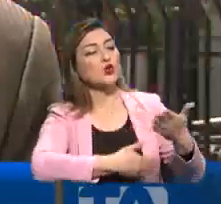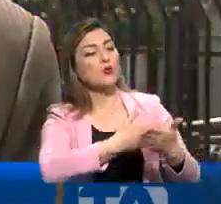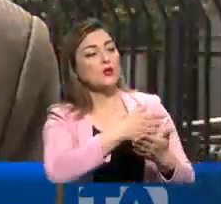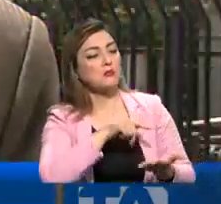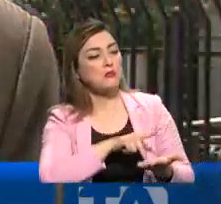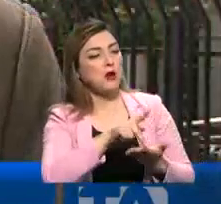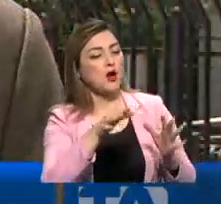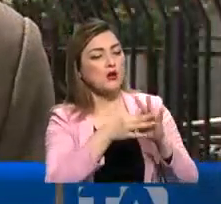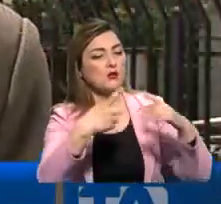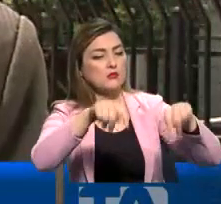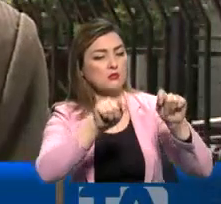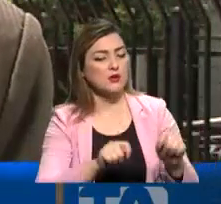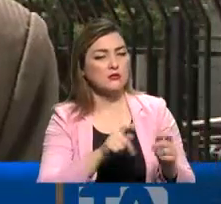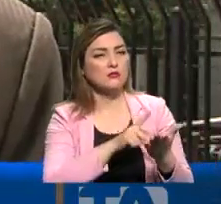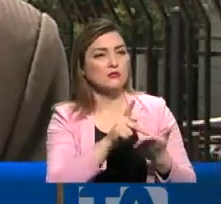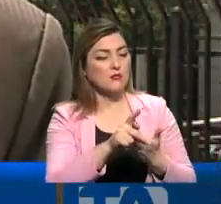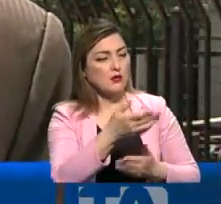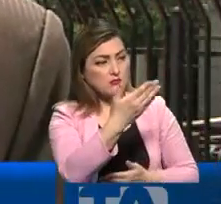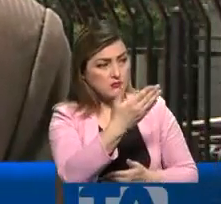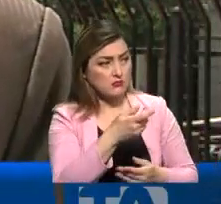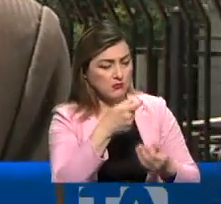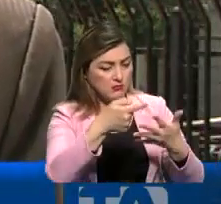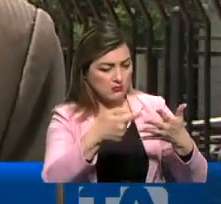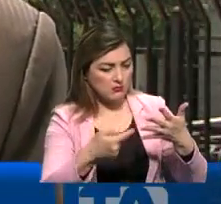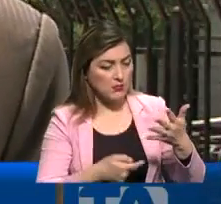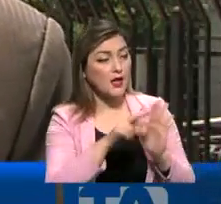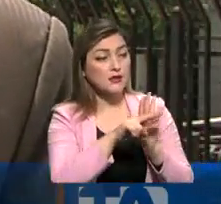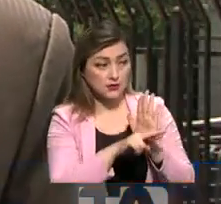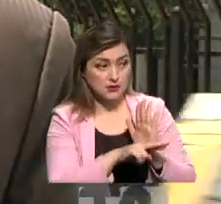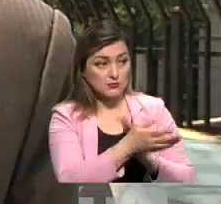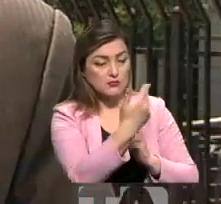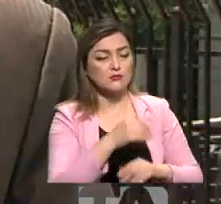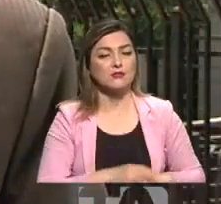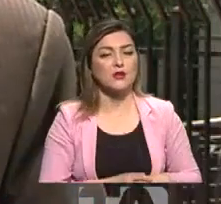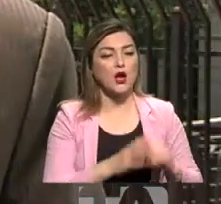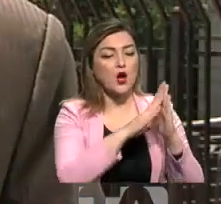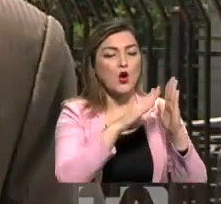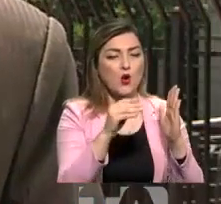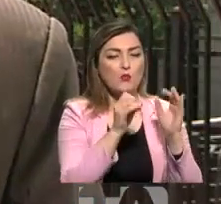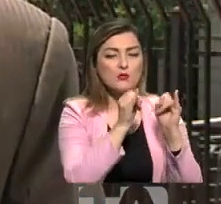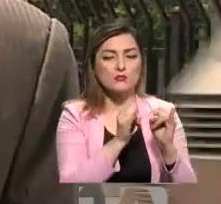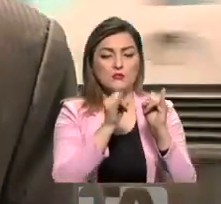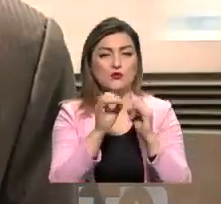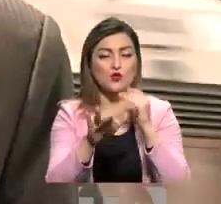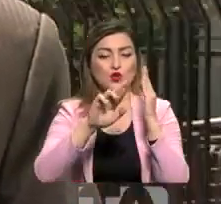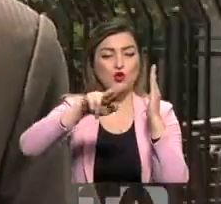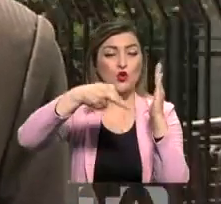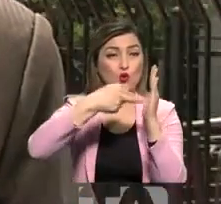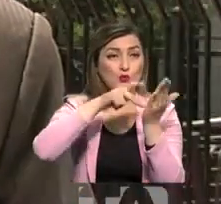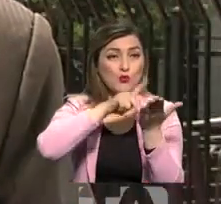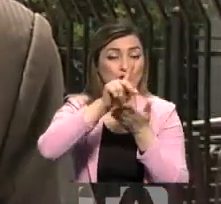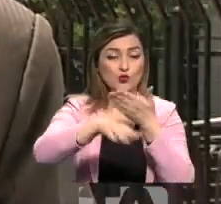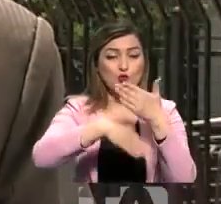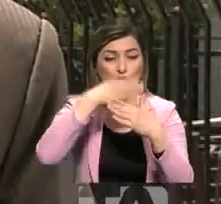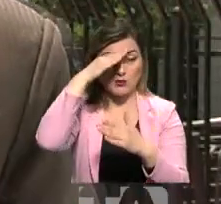liquidar este convenio de pago? Nos hace falta copias individuales de los roles de todo el personal de seguridad que trabajó hasta